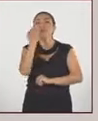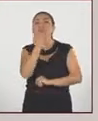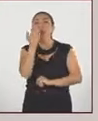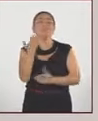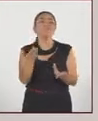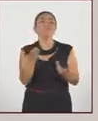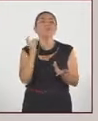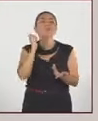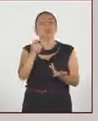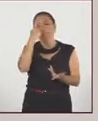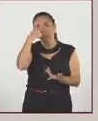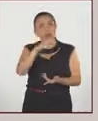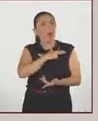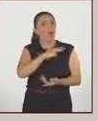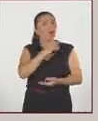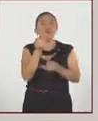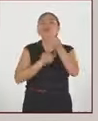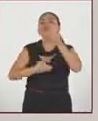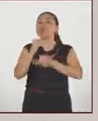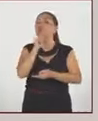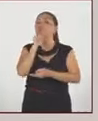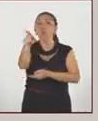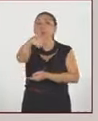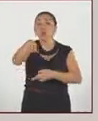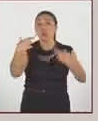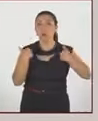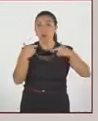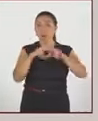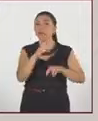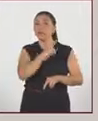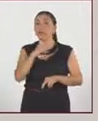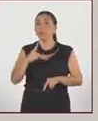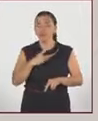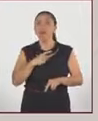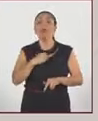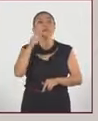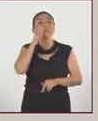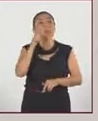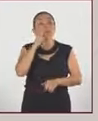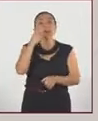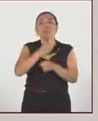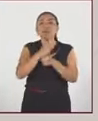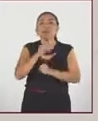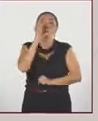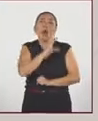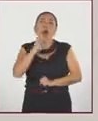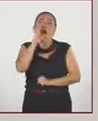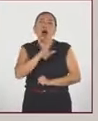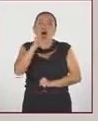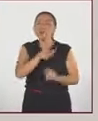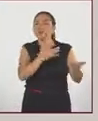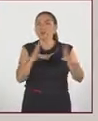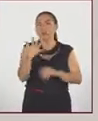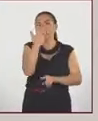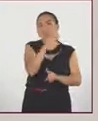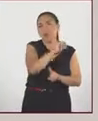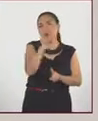prevenir lesiones todos, también los docentes. Sí, claro. Debemos de tener un calentamiento adecuado, al menos 5 a 10